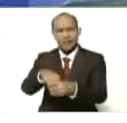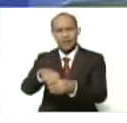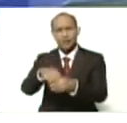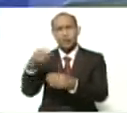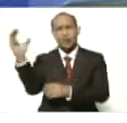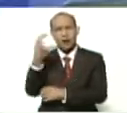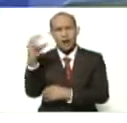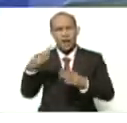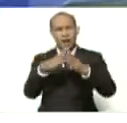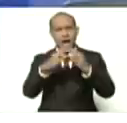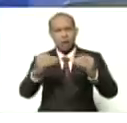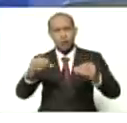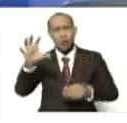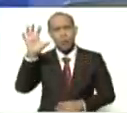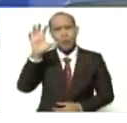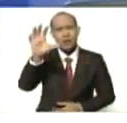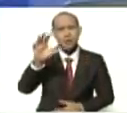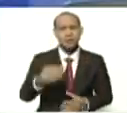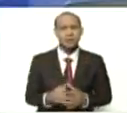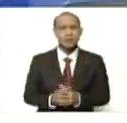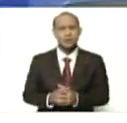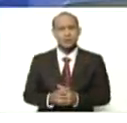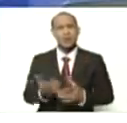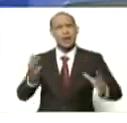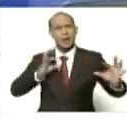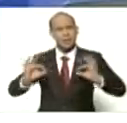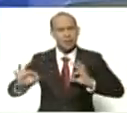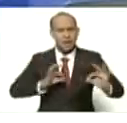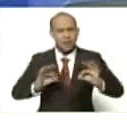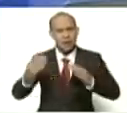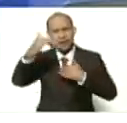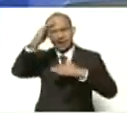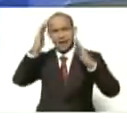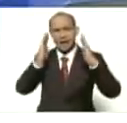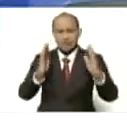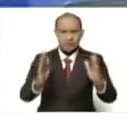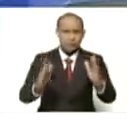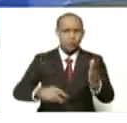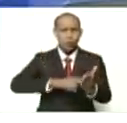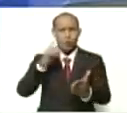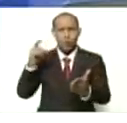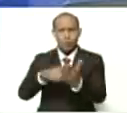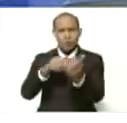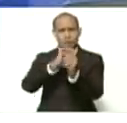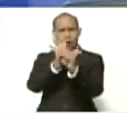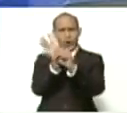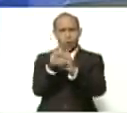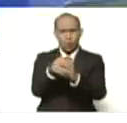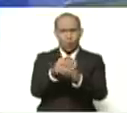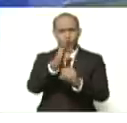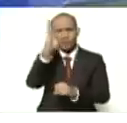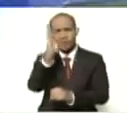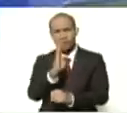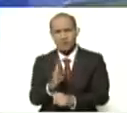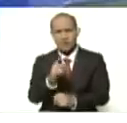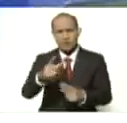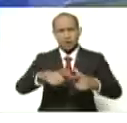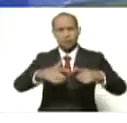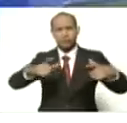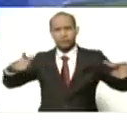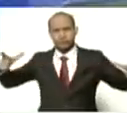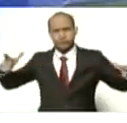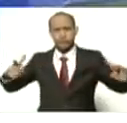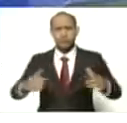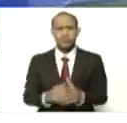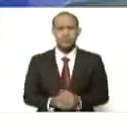capital y en todo el país para prepararnos y atender esta variante brasilera y este crecimiento de